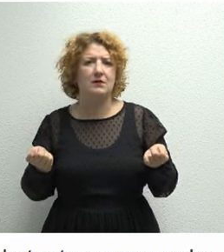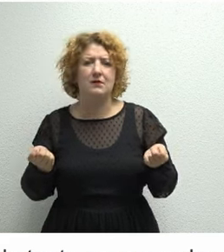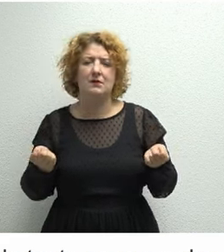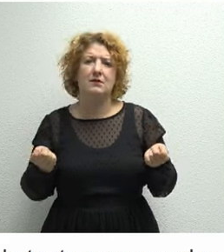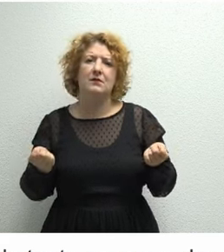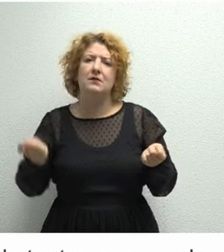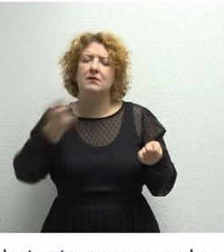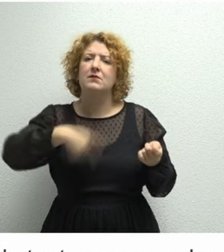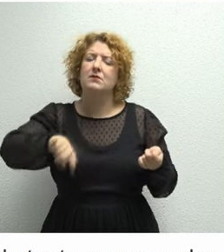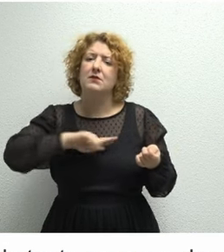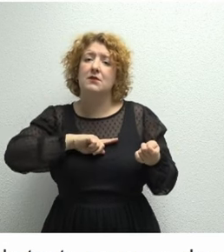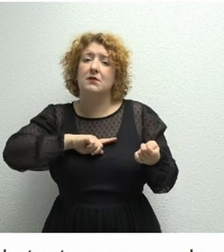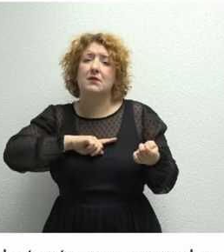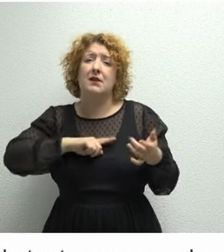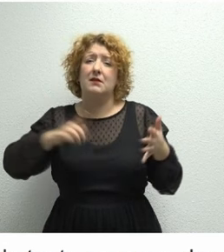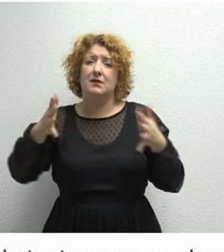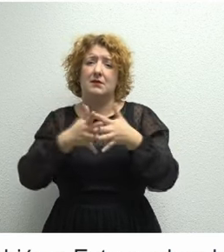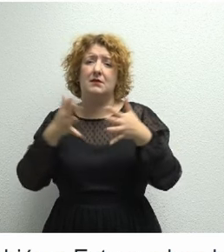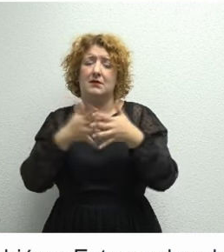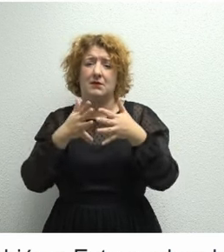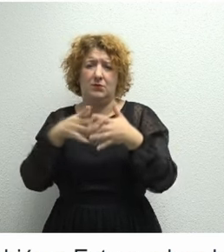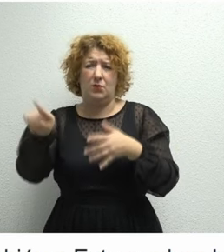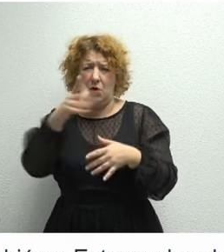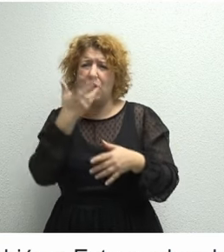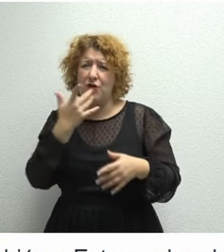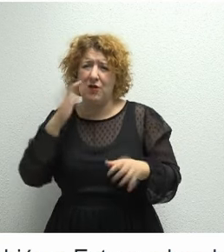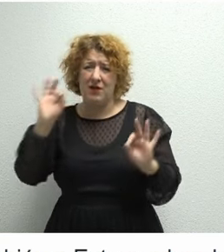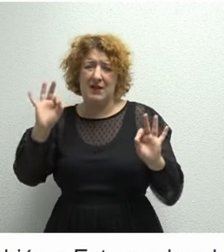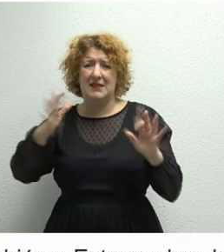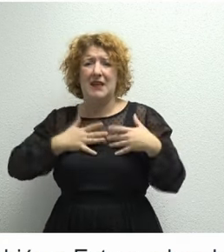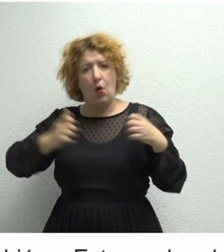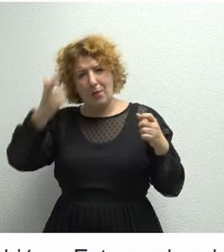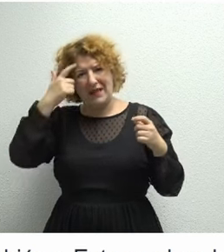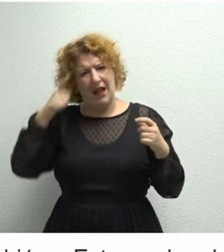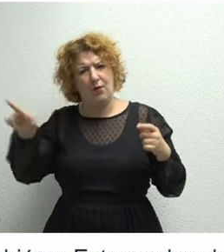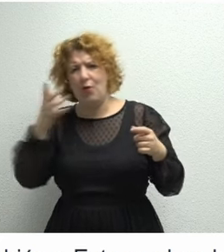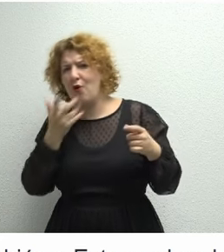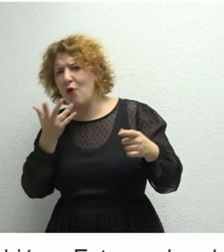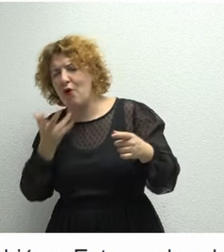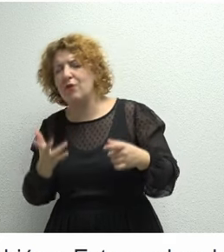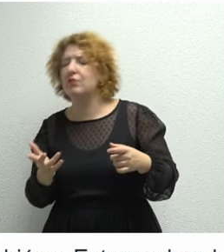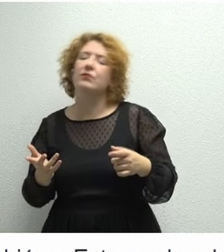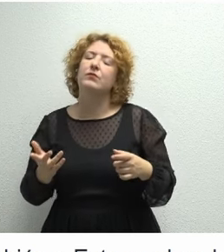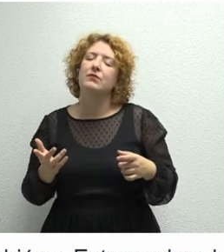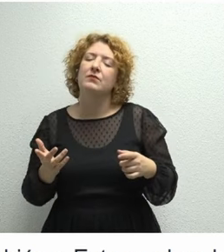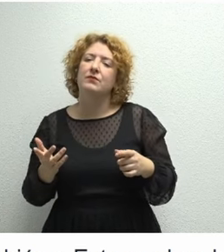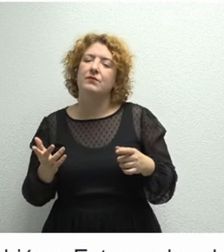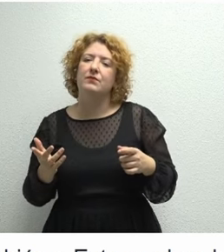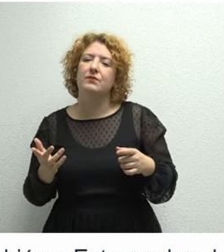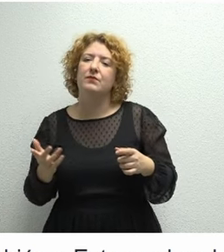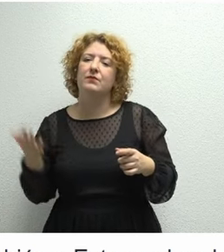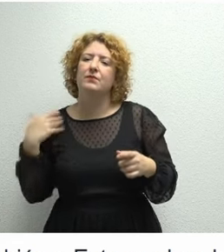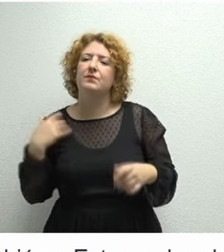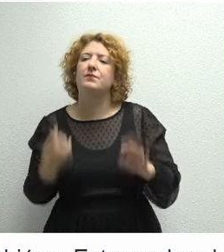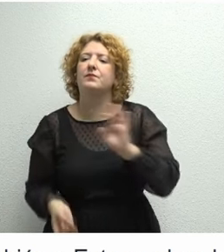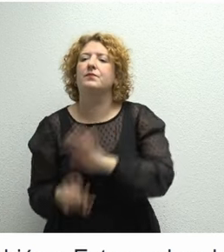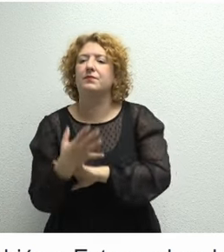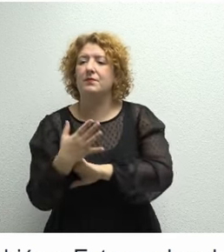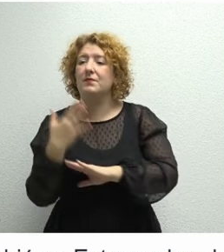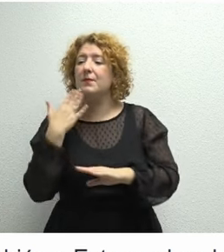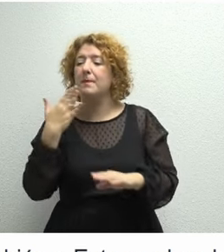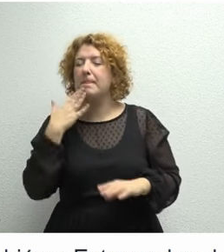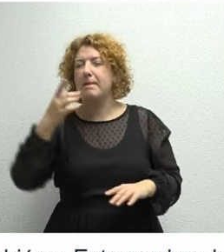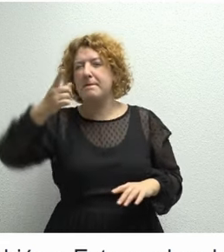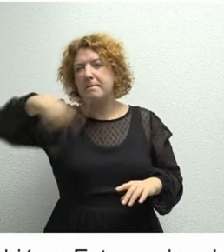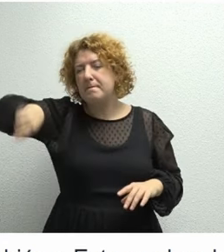pero Son estructuras bueno las compañeras lo conocerán del equipo de Salud Mental que se se inicia iniciativa de algún